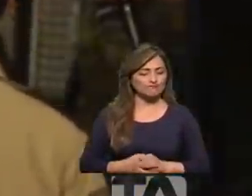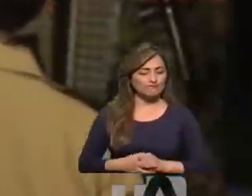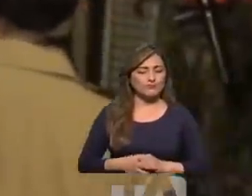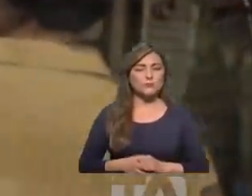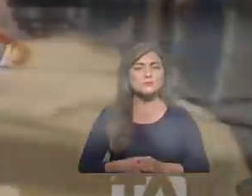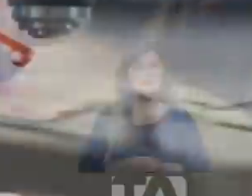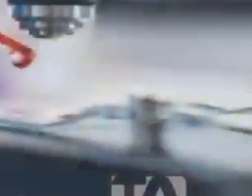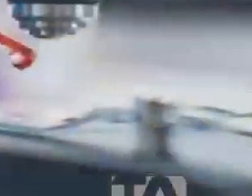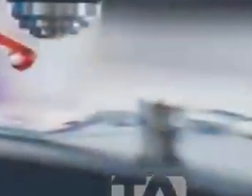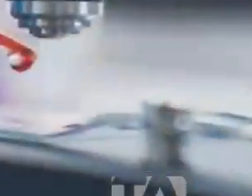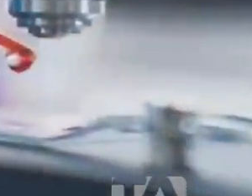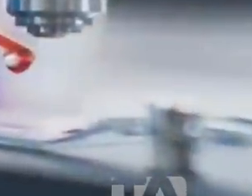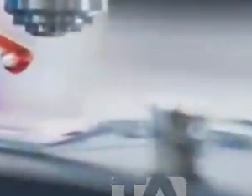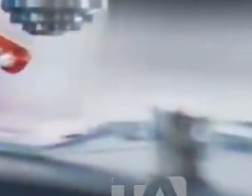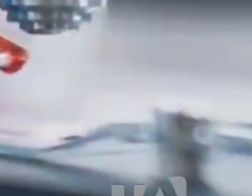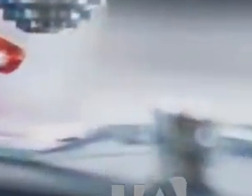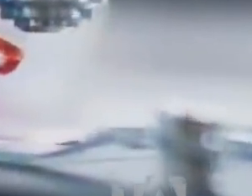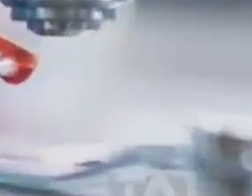horas.